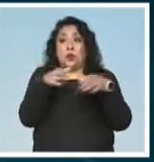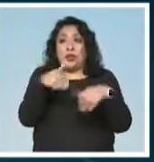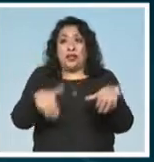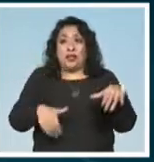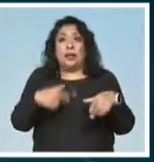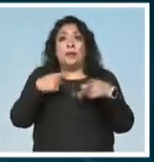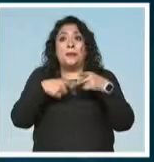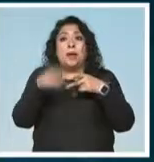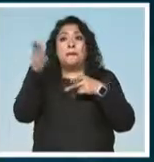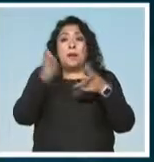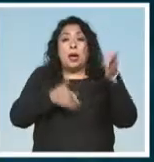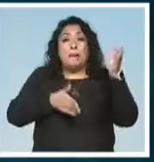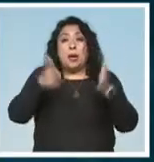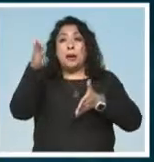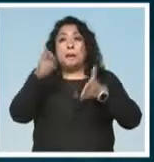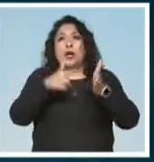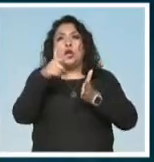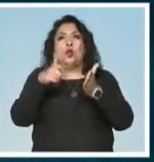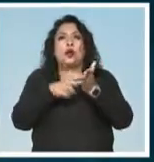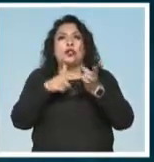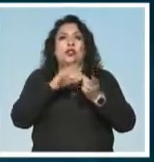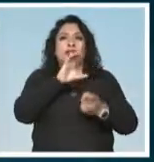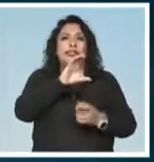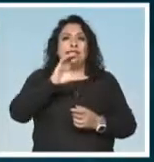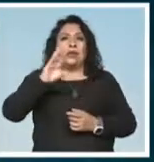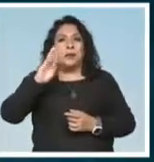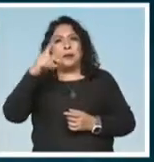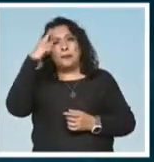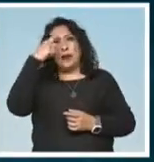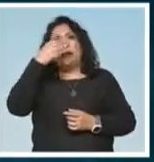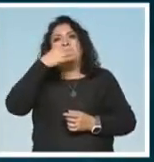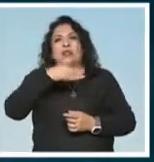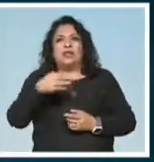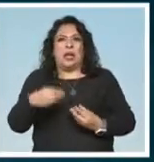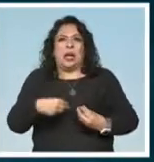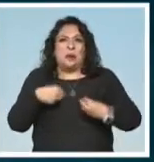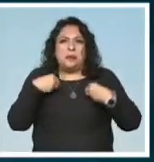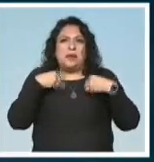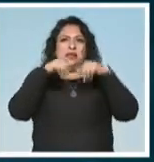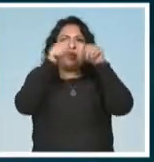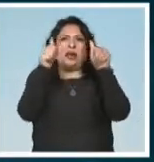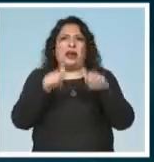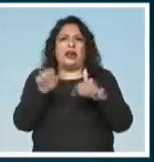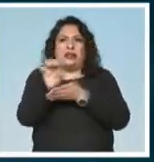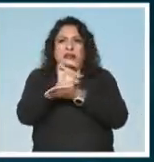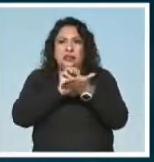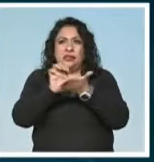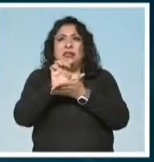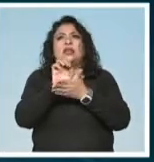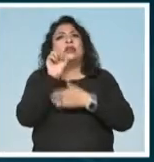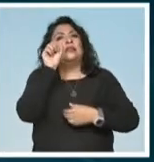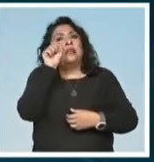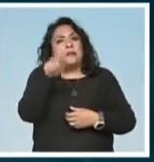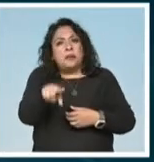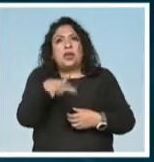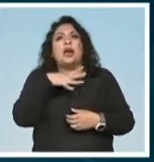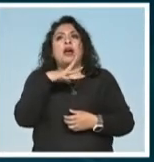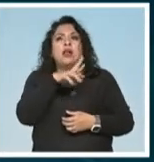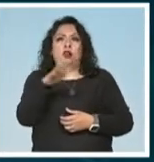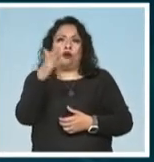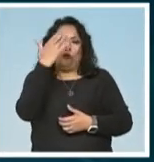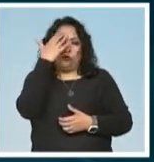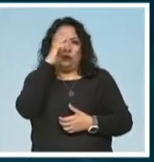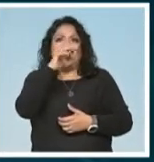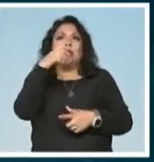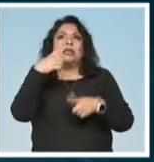teatral comenzó a llegar al Centro Cultural del Bosque para celebrar la vitalidad de las artes escénicas y de paso brindar un